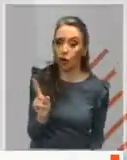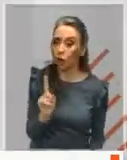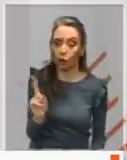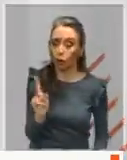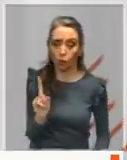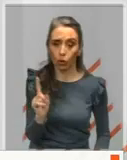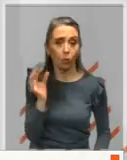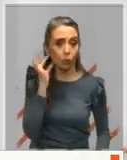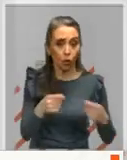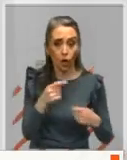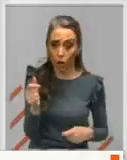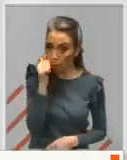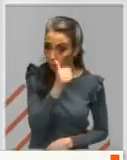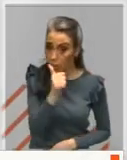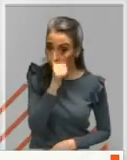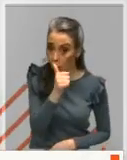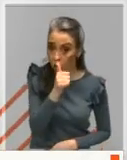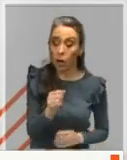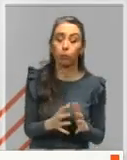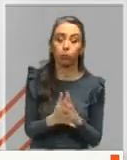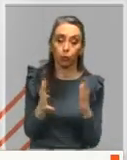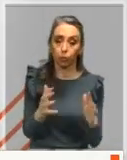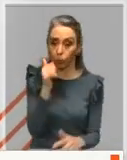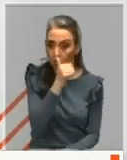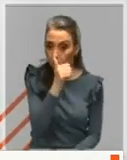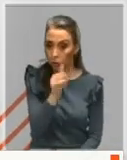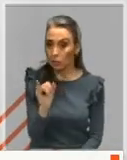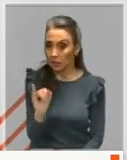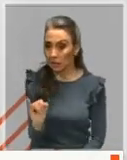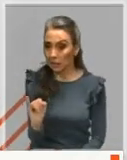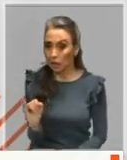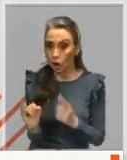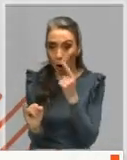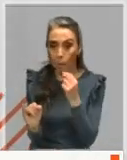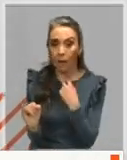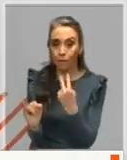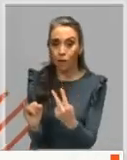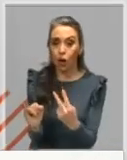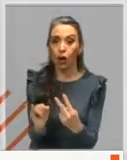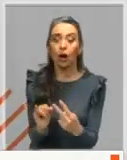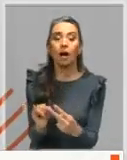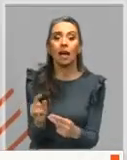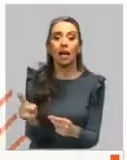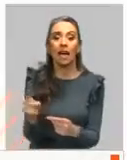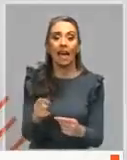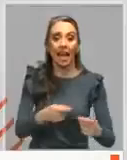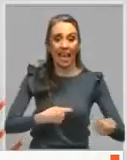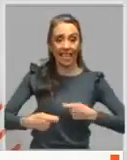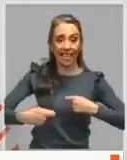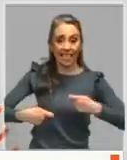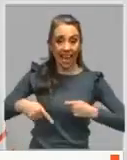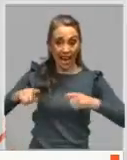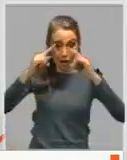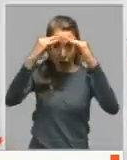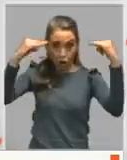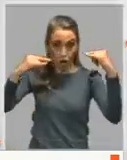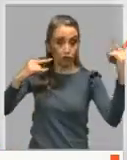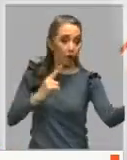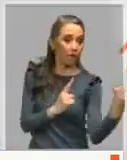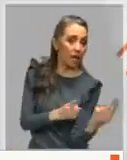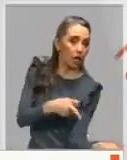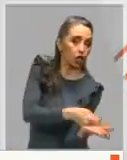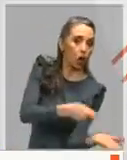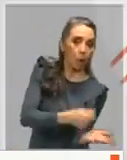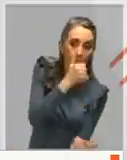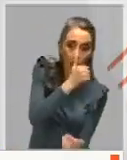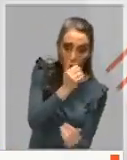No. ¿Usan drogas? Muchísimas, sí. Se la vienen a vender al mismo negocio. Toldo azul que tienen